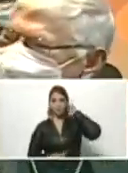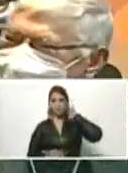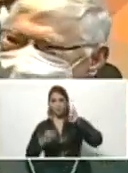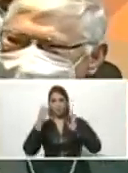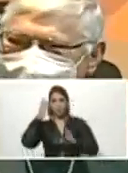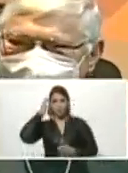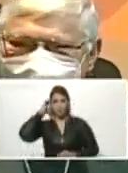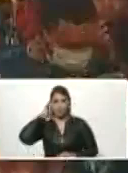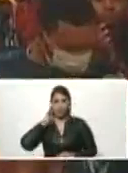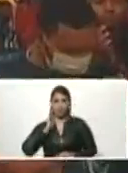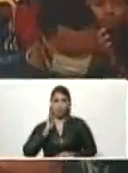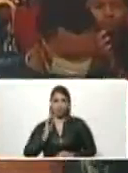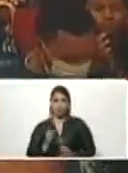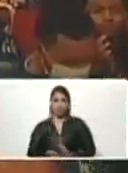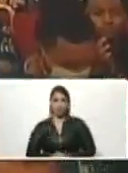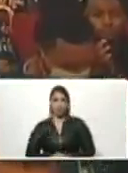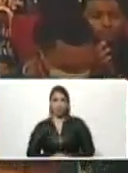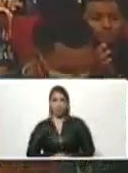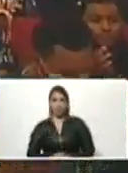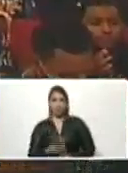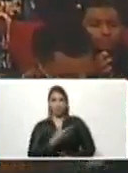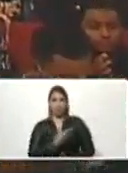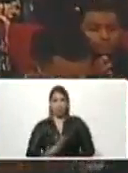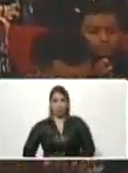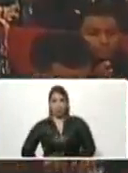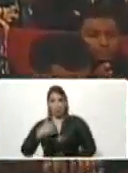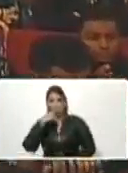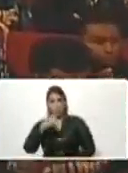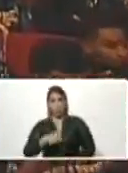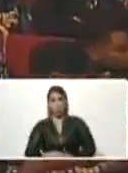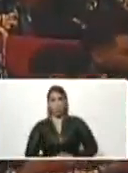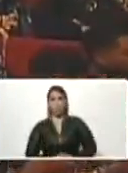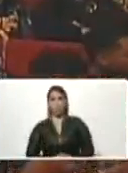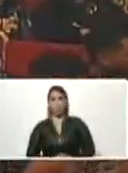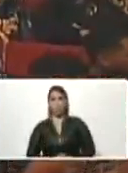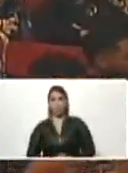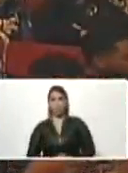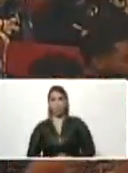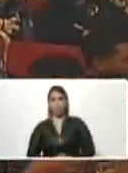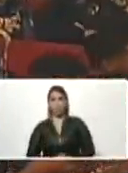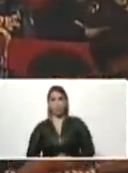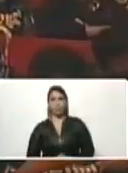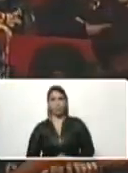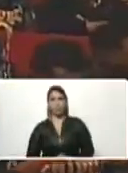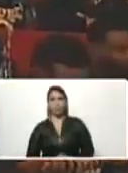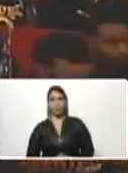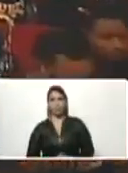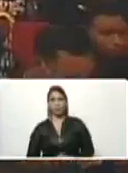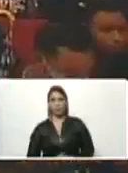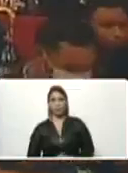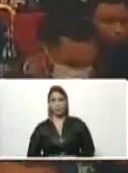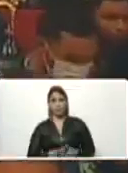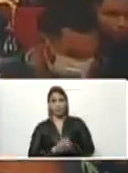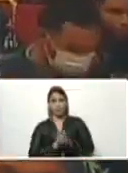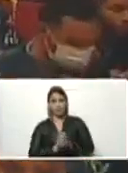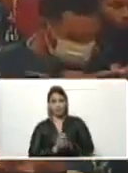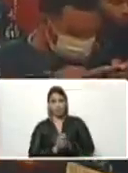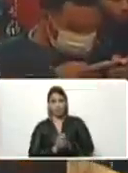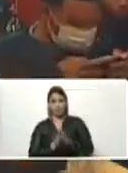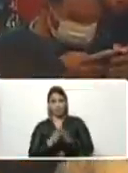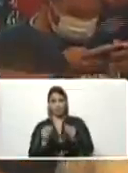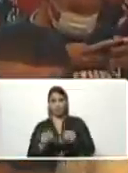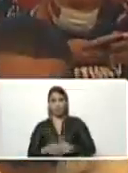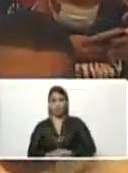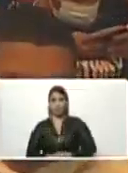Pues, presidente Maduro, distinguido presidium, compañeras y compañeros